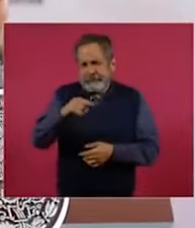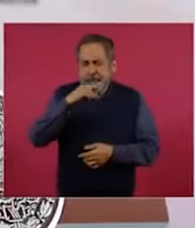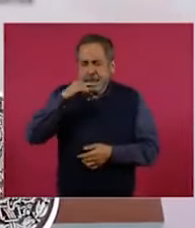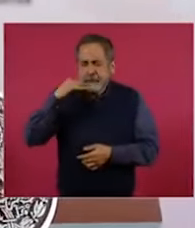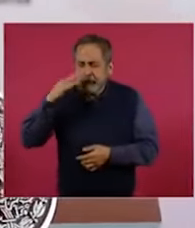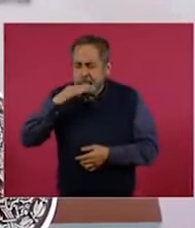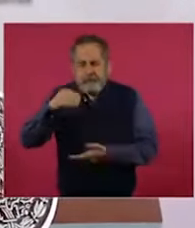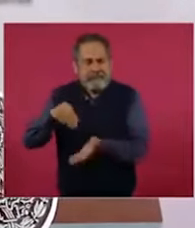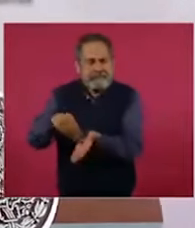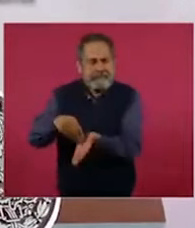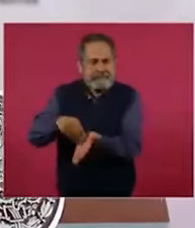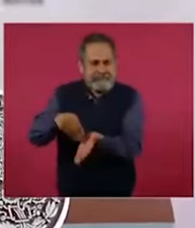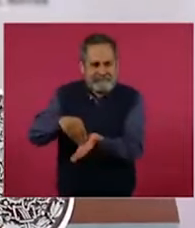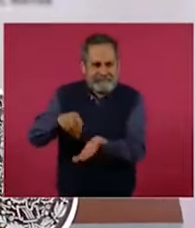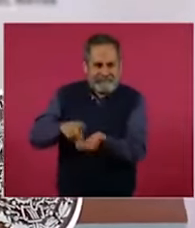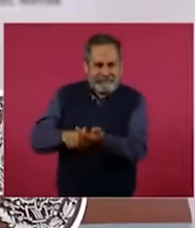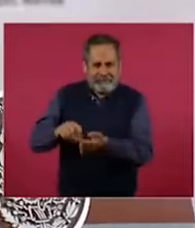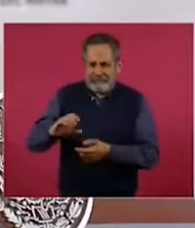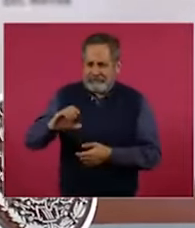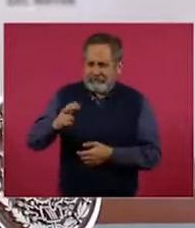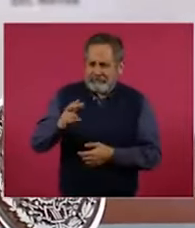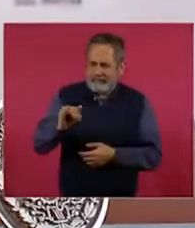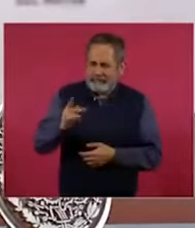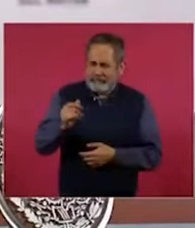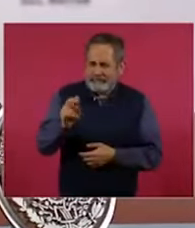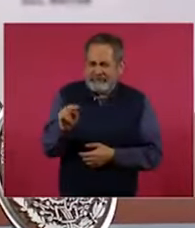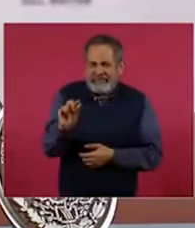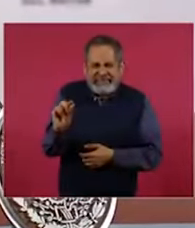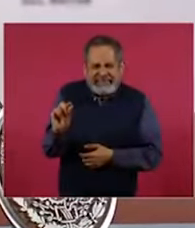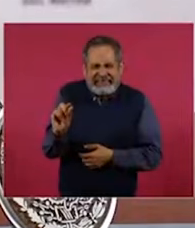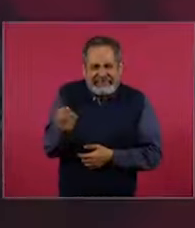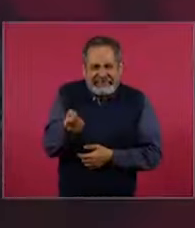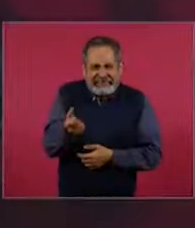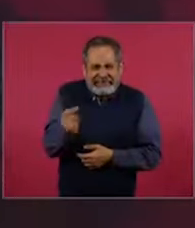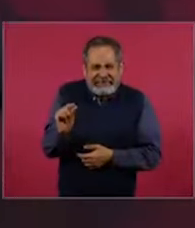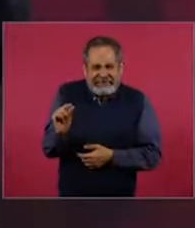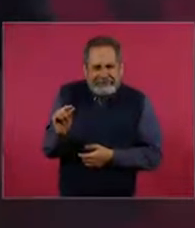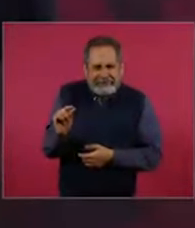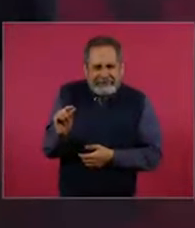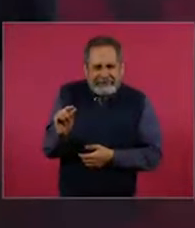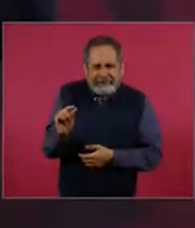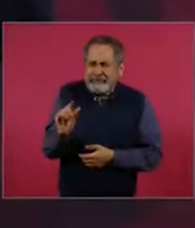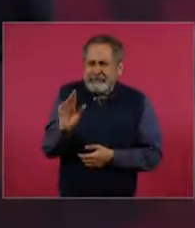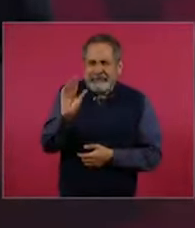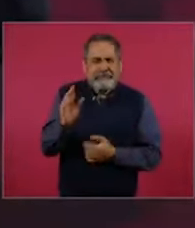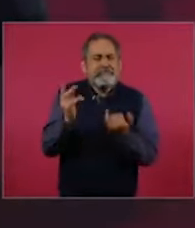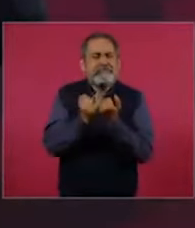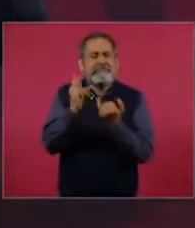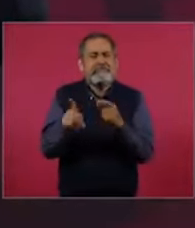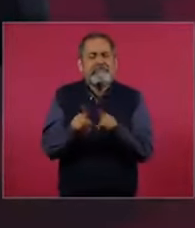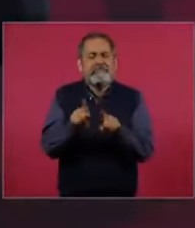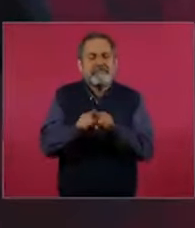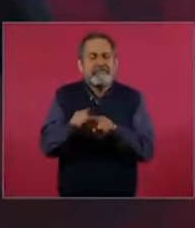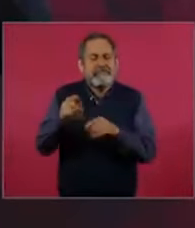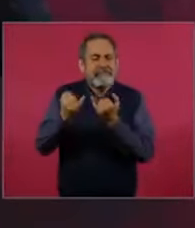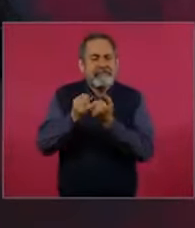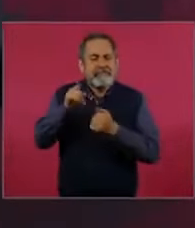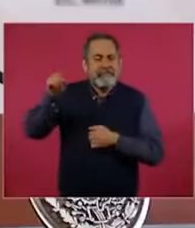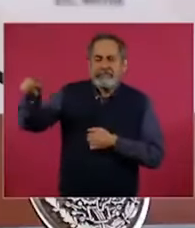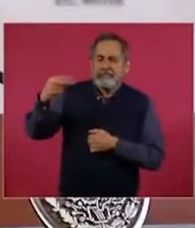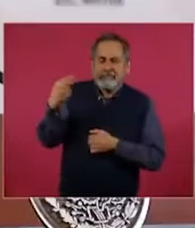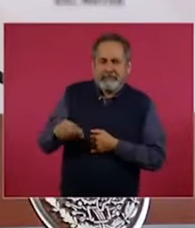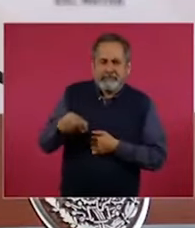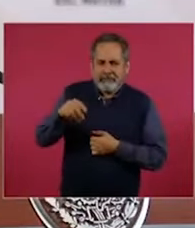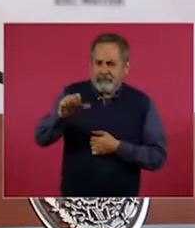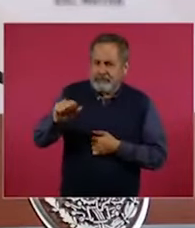cada 10 jóvenes Pues bueno acceden a un empleo después de haber sido beneficiados con este programa de jóvenes construyendo el futuro que